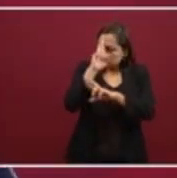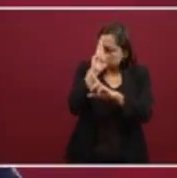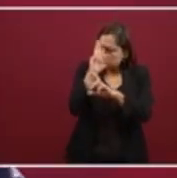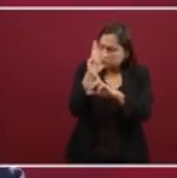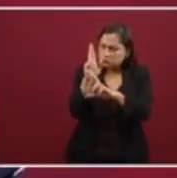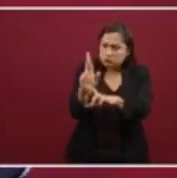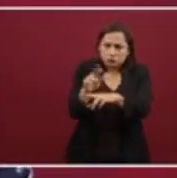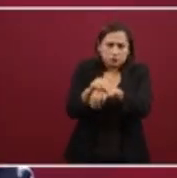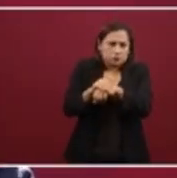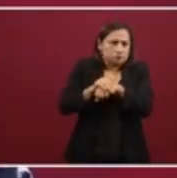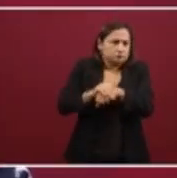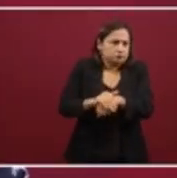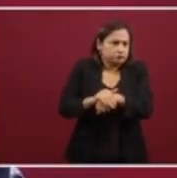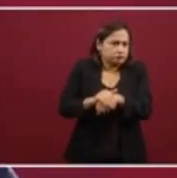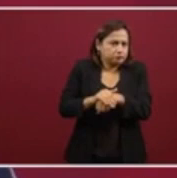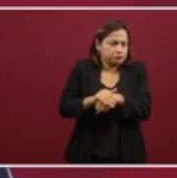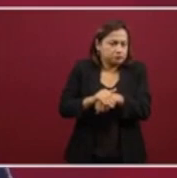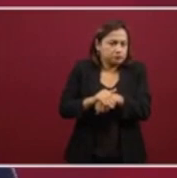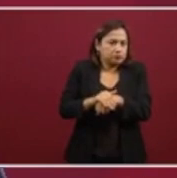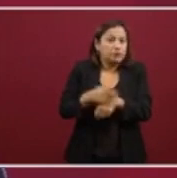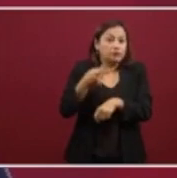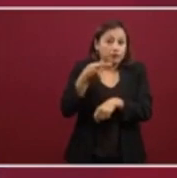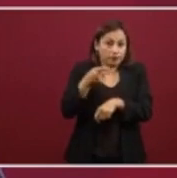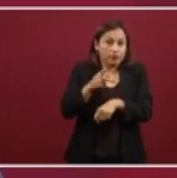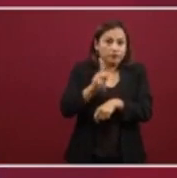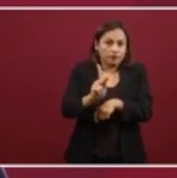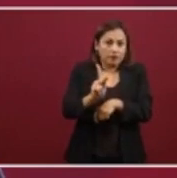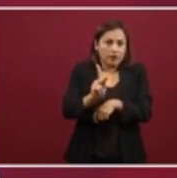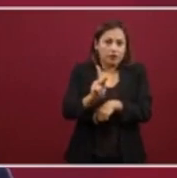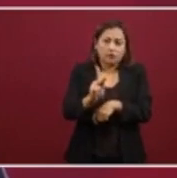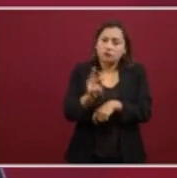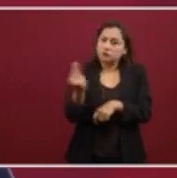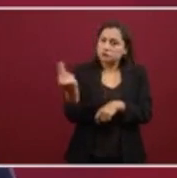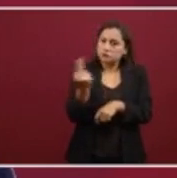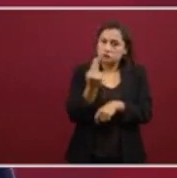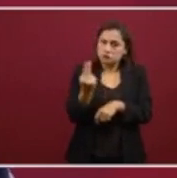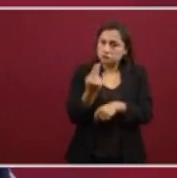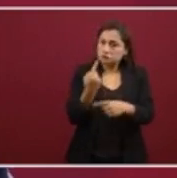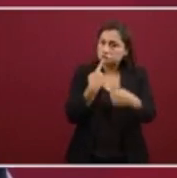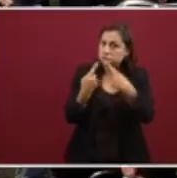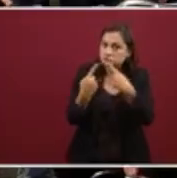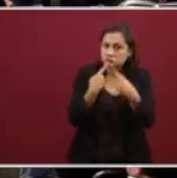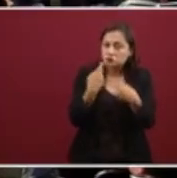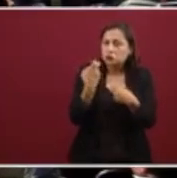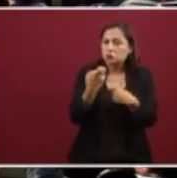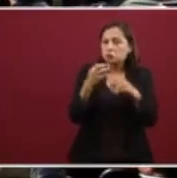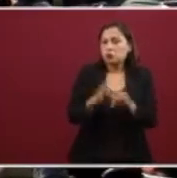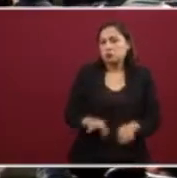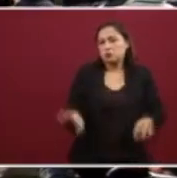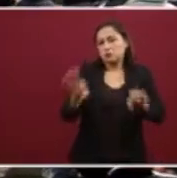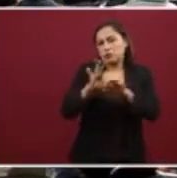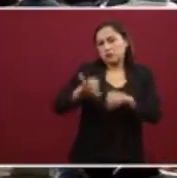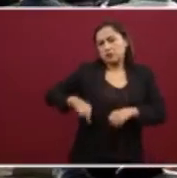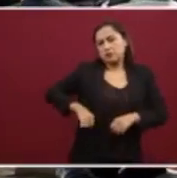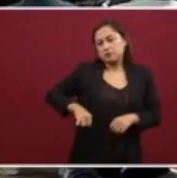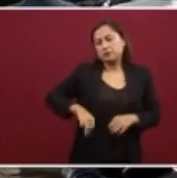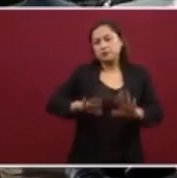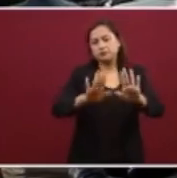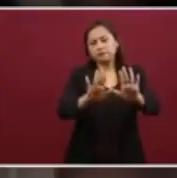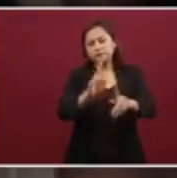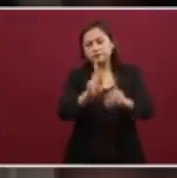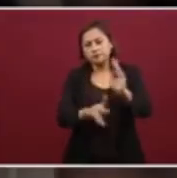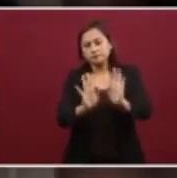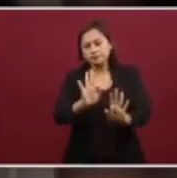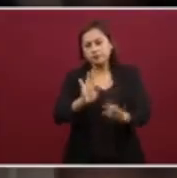respetuoso, pero es bueno el debate, es muy interesante. Entiendo que la cuestión sobre